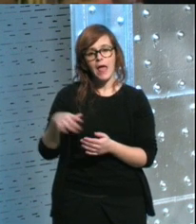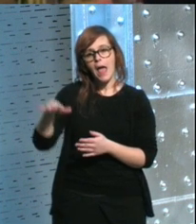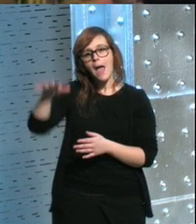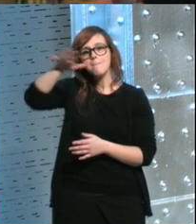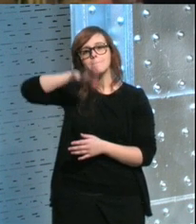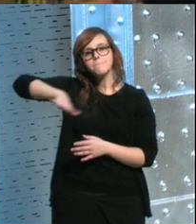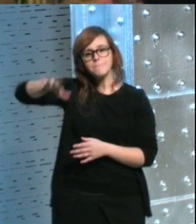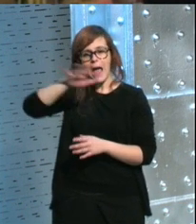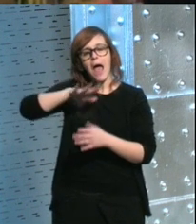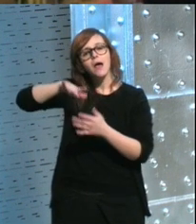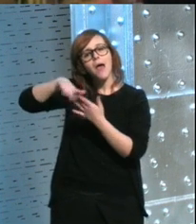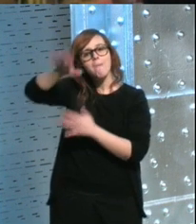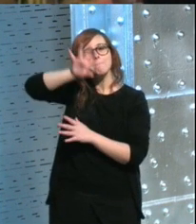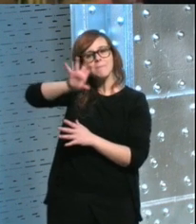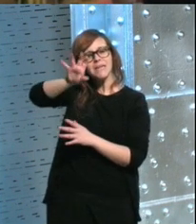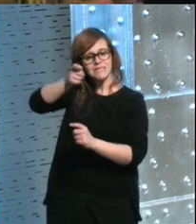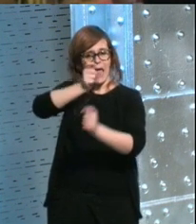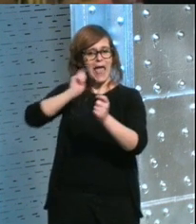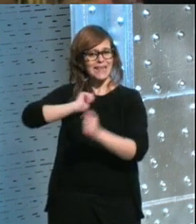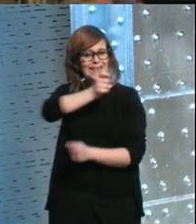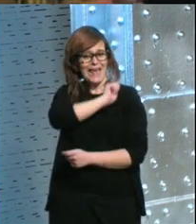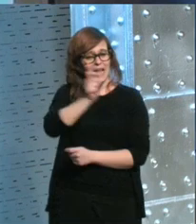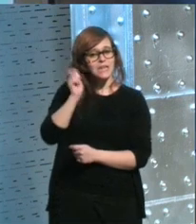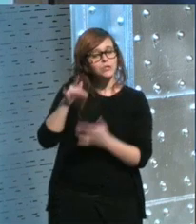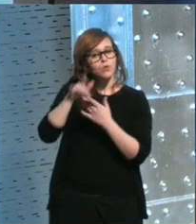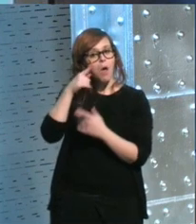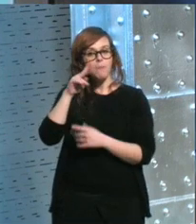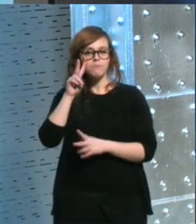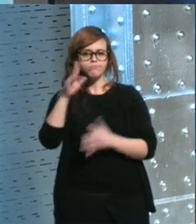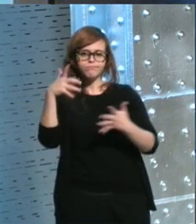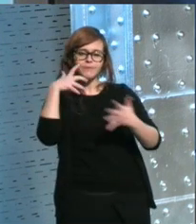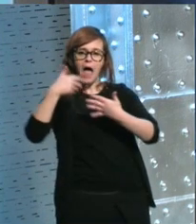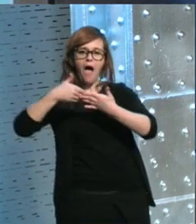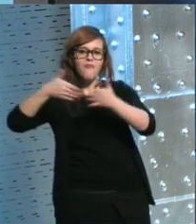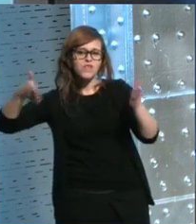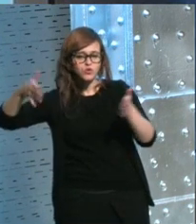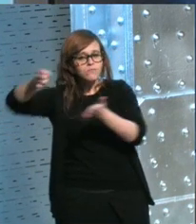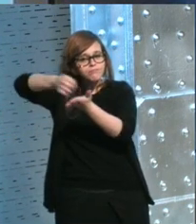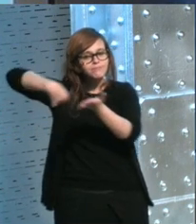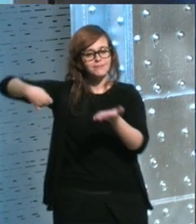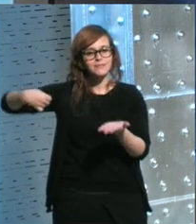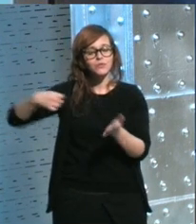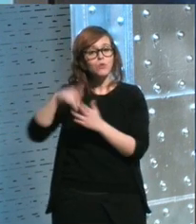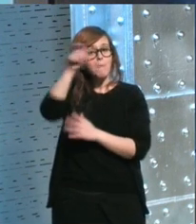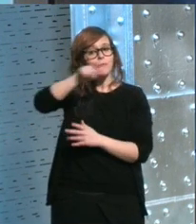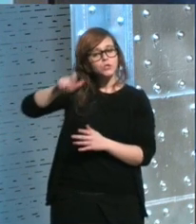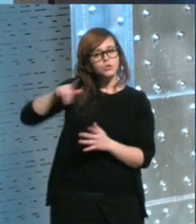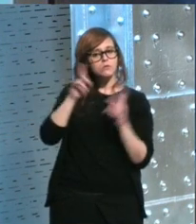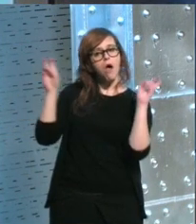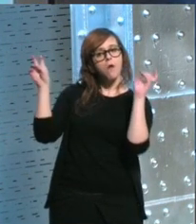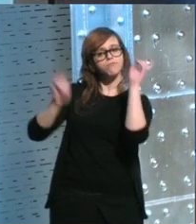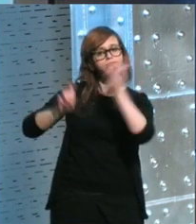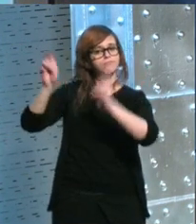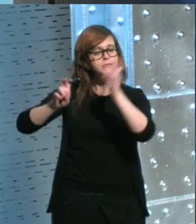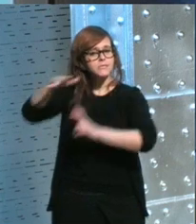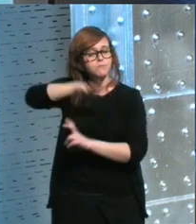es un espacio, como lo ven, físicamente abierto, y donde la gente se reúne en distintos espacios,